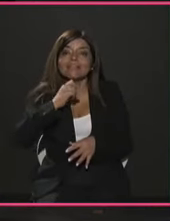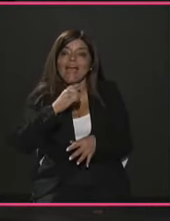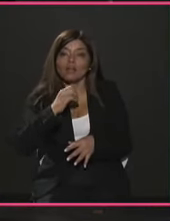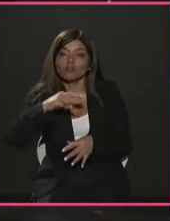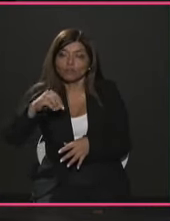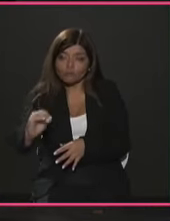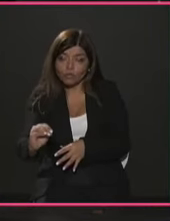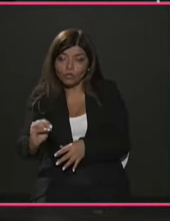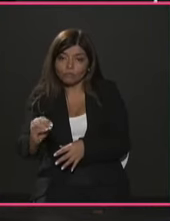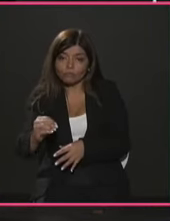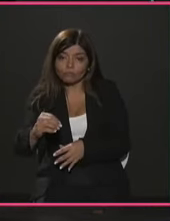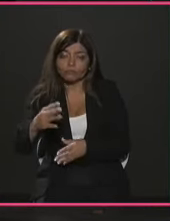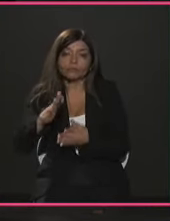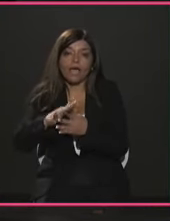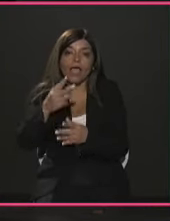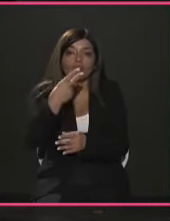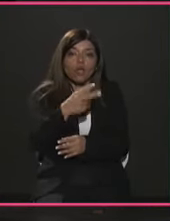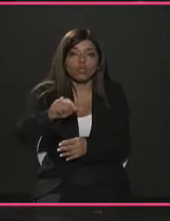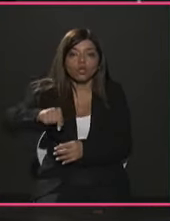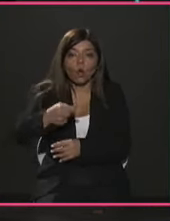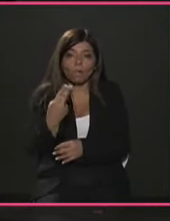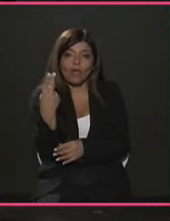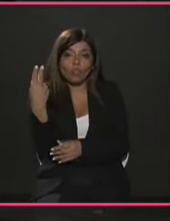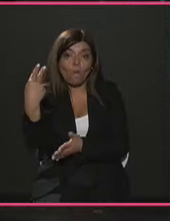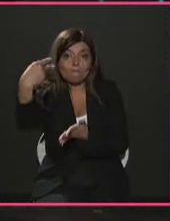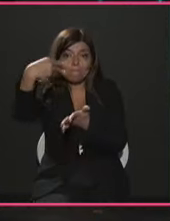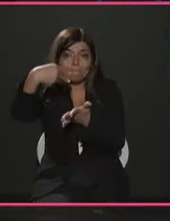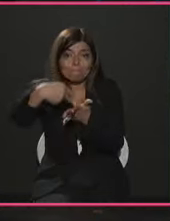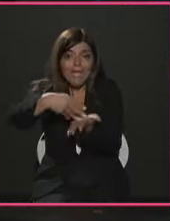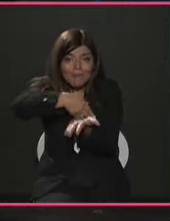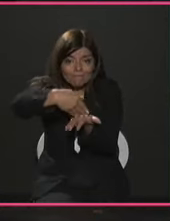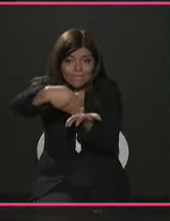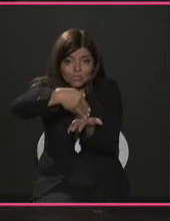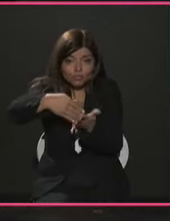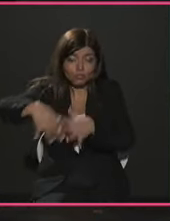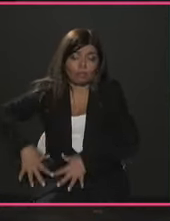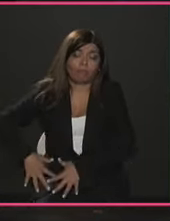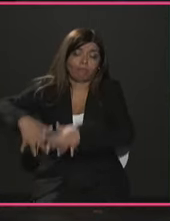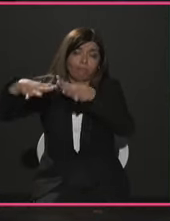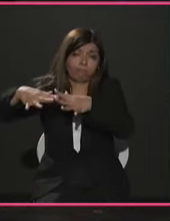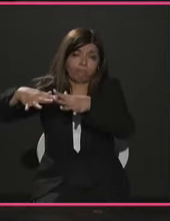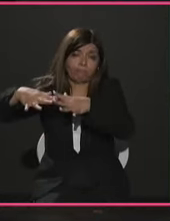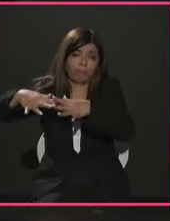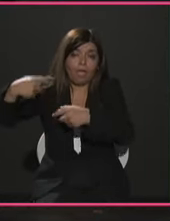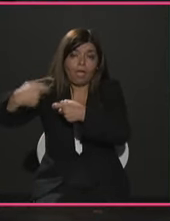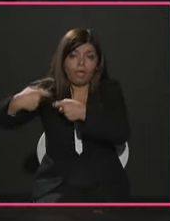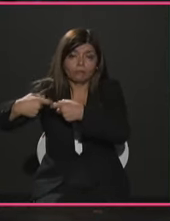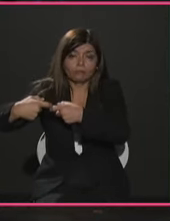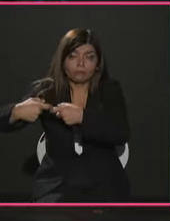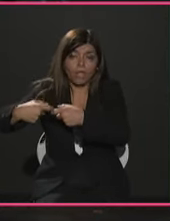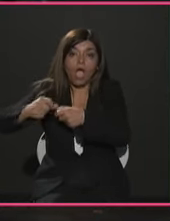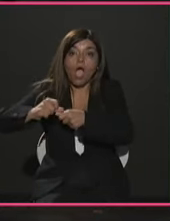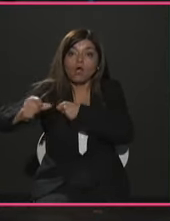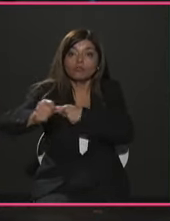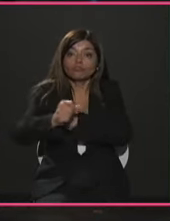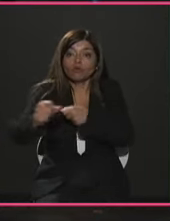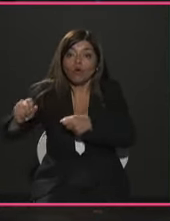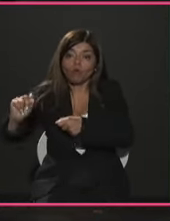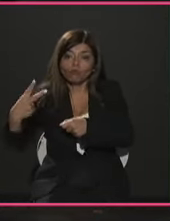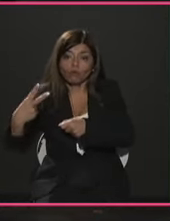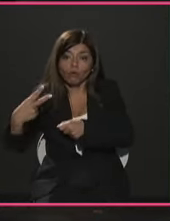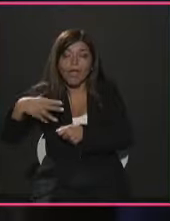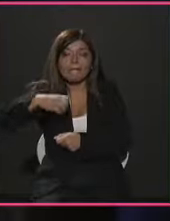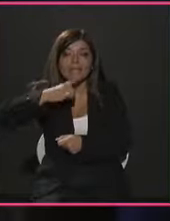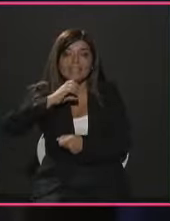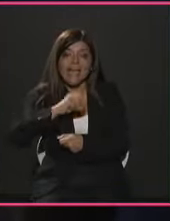hemos creando 2,2000 millones de toneladas de cúbicas